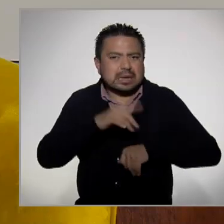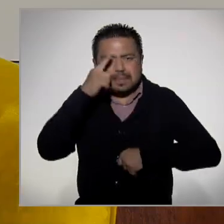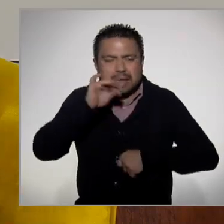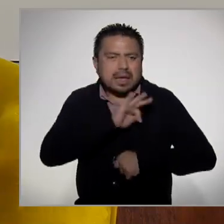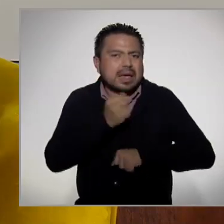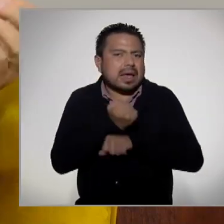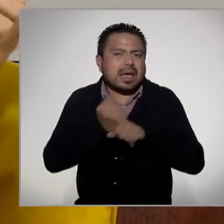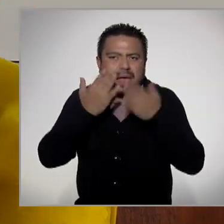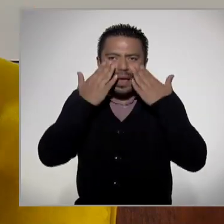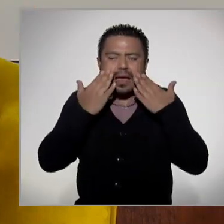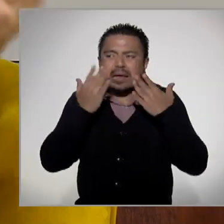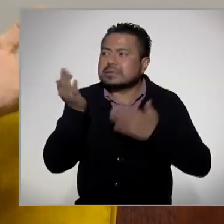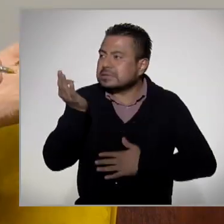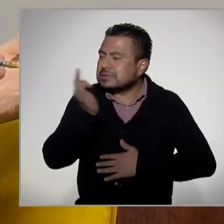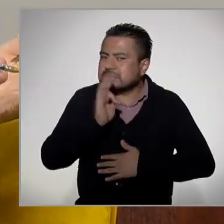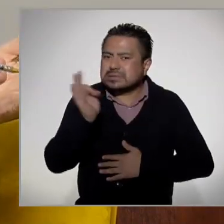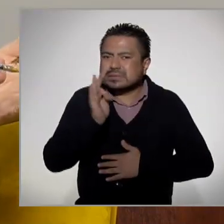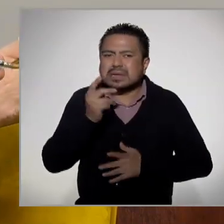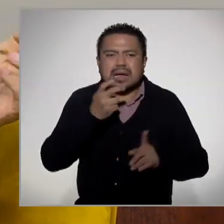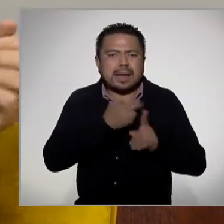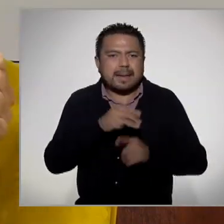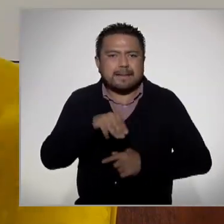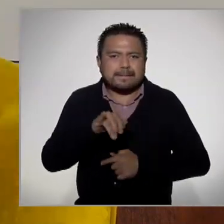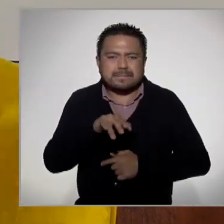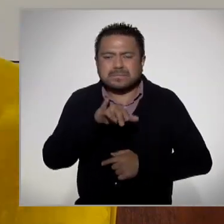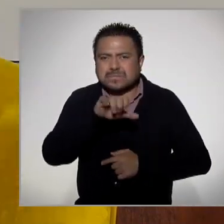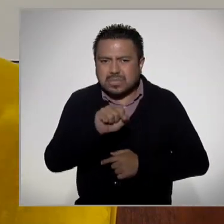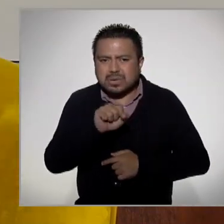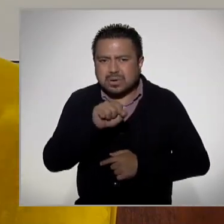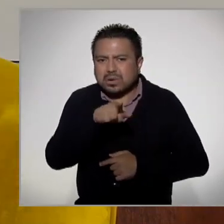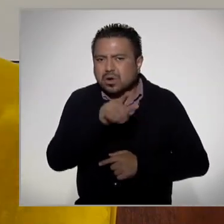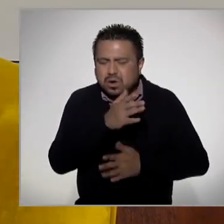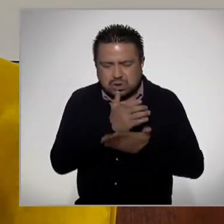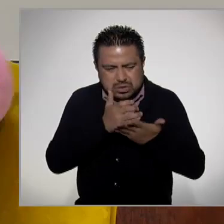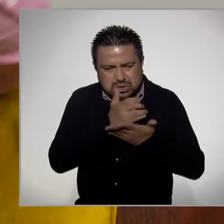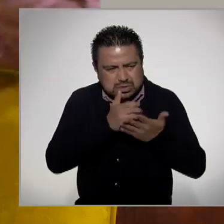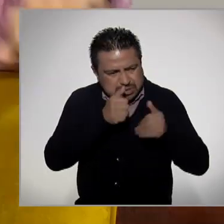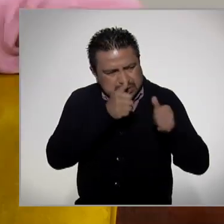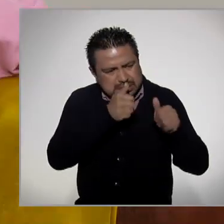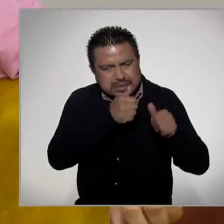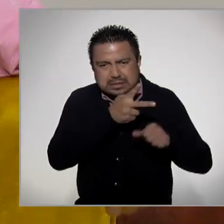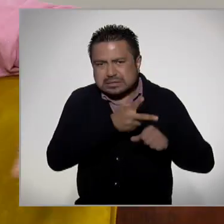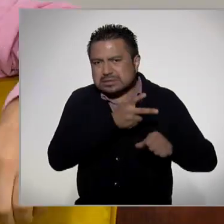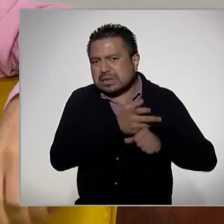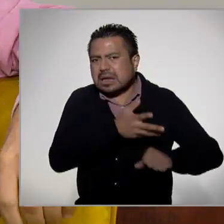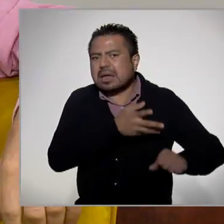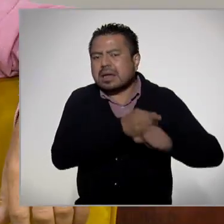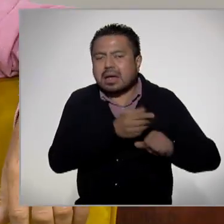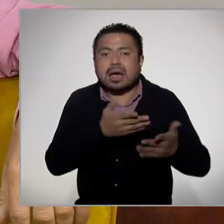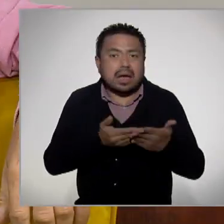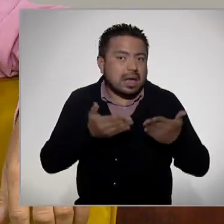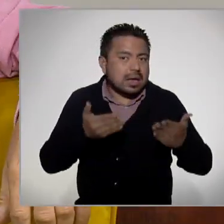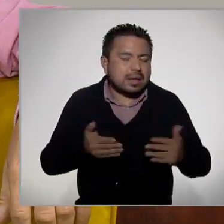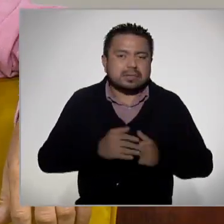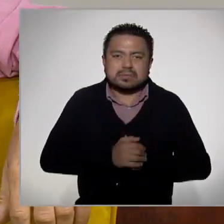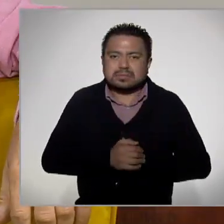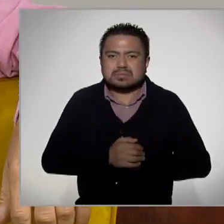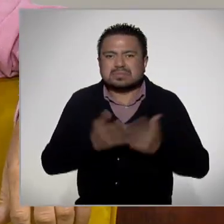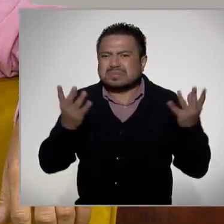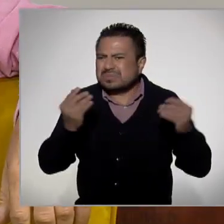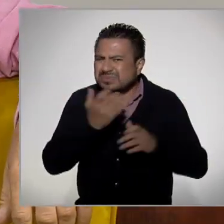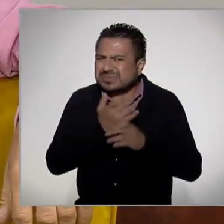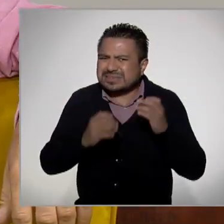la anemia y a la bueno para los lados de su terminal y de una vez están tratando la anemia que es secundaria hay causas